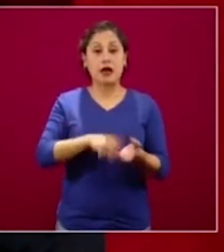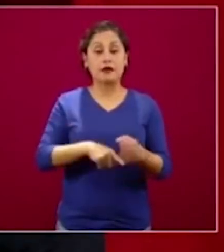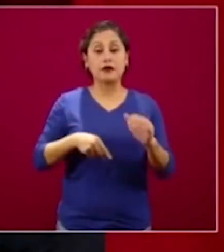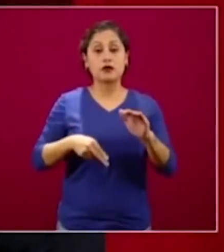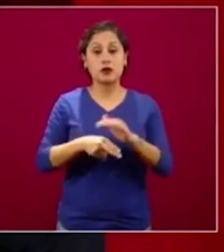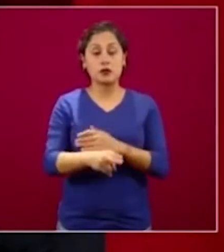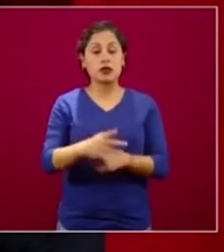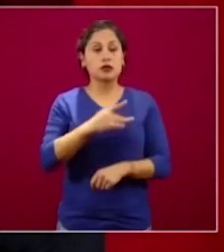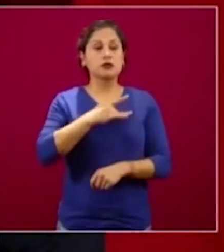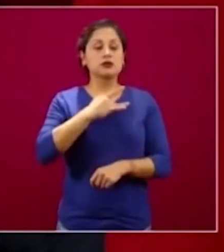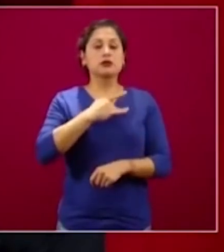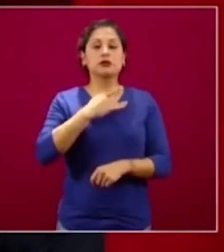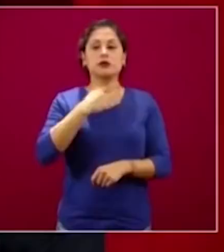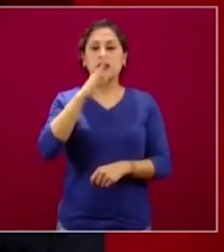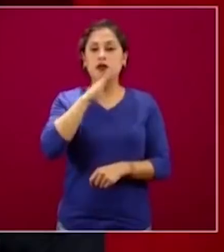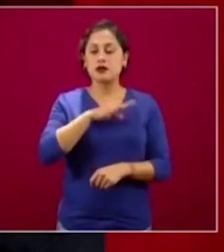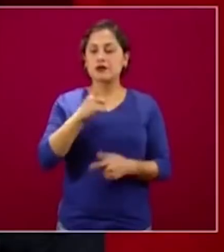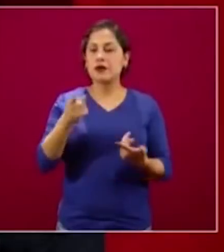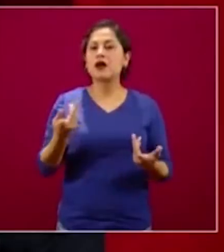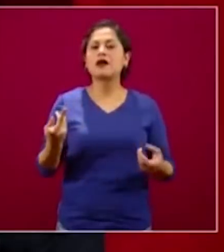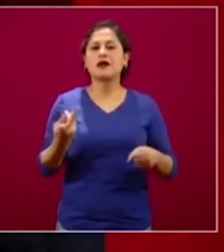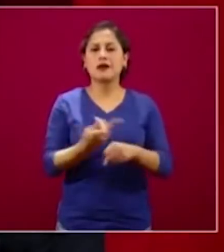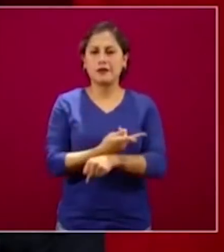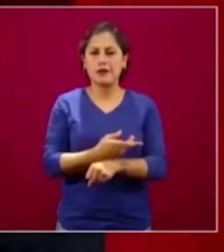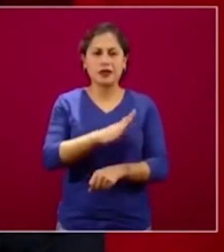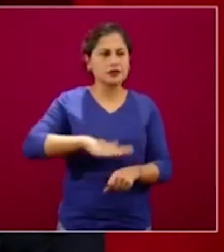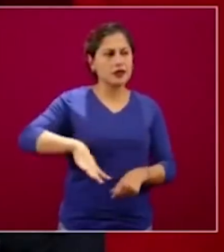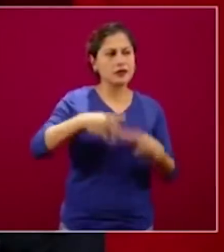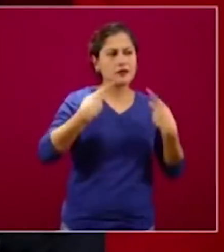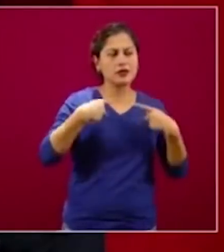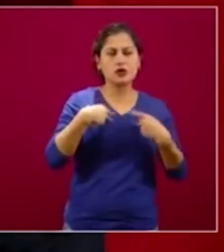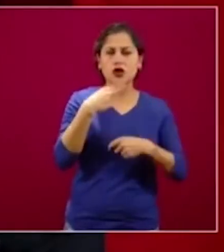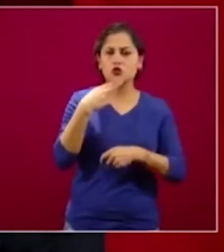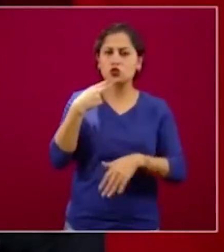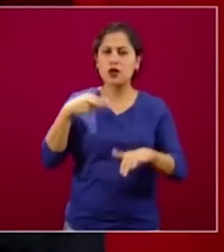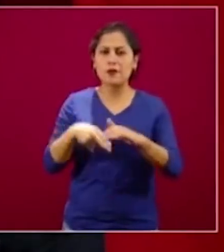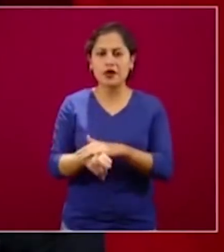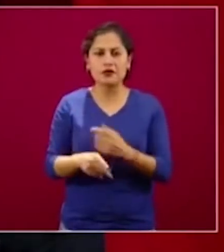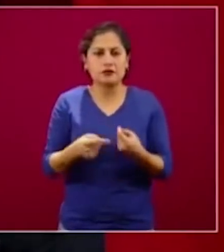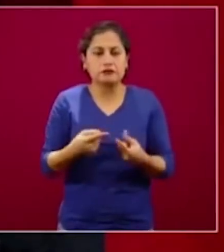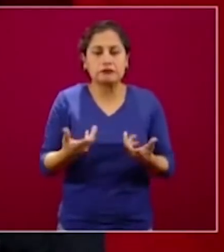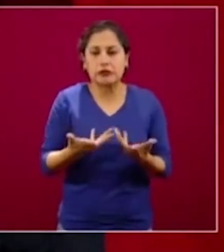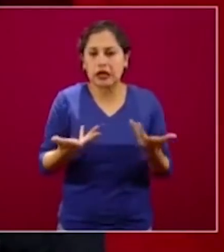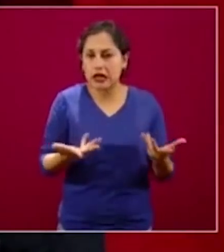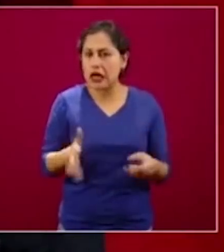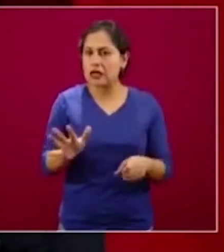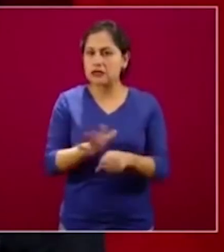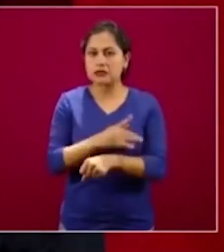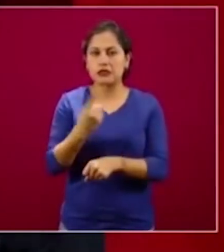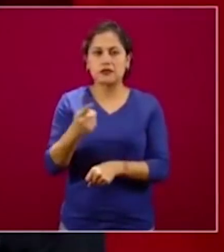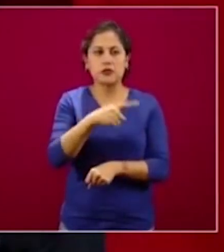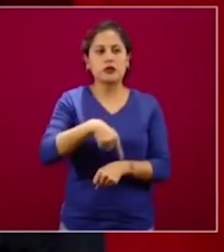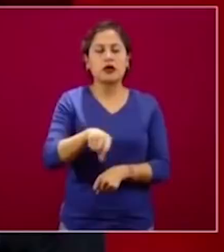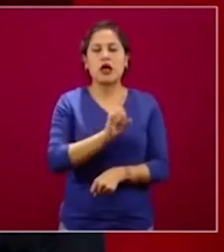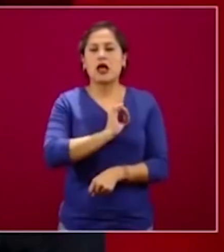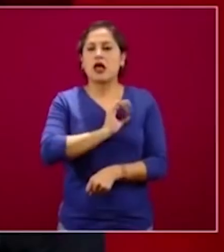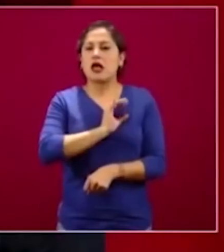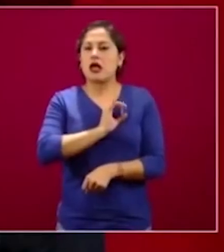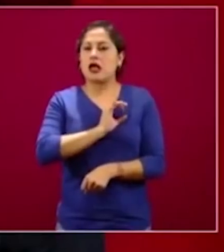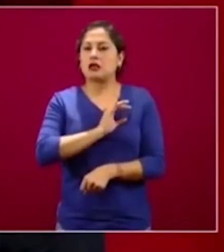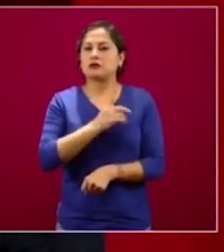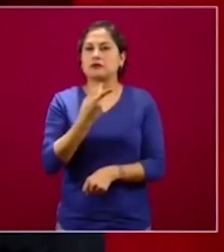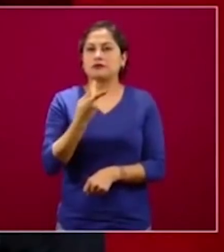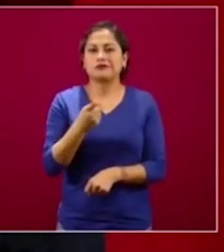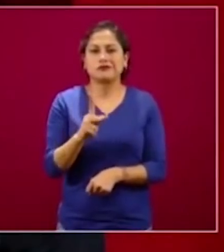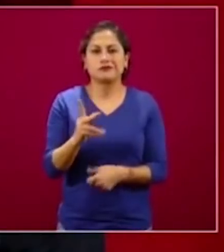Metro. Y bueno, pues, ¿qué hacer? Se preguntan los usuarios qué hay que hacer porque pues muchos se espantan, pero la realidad